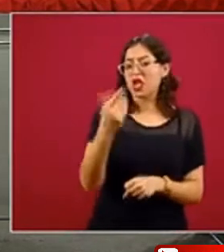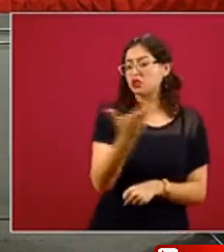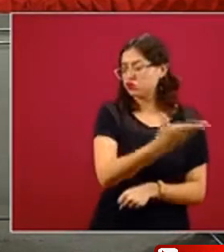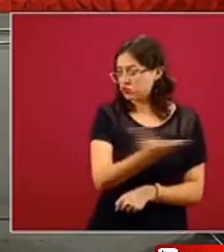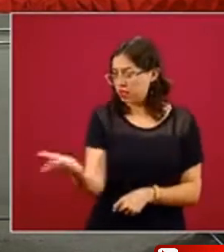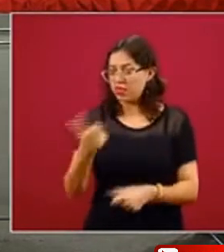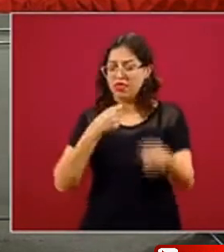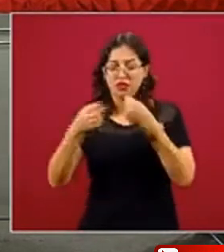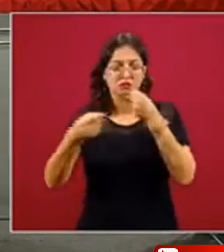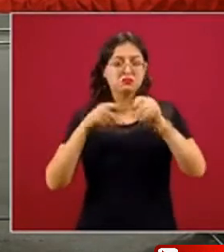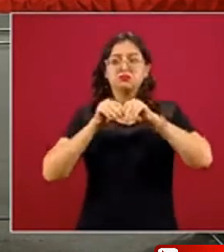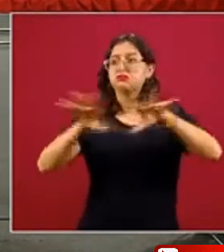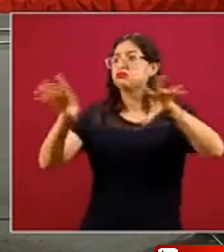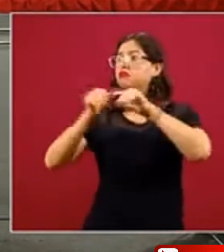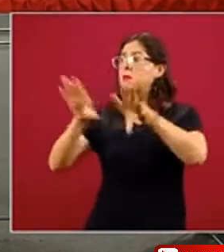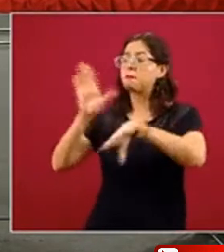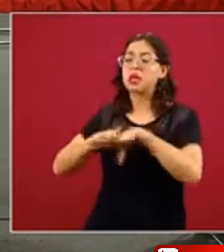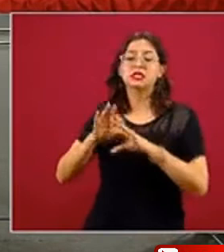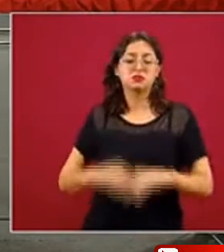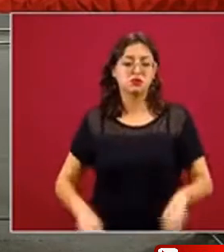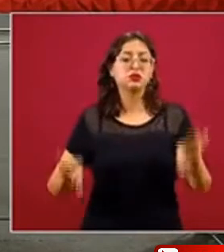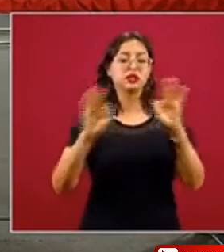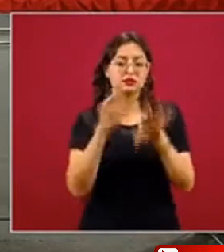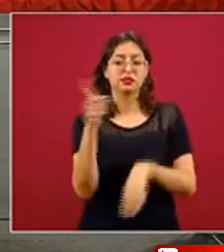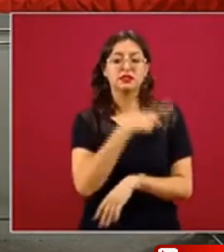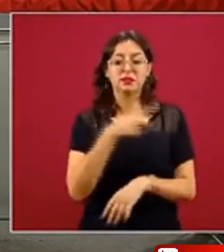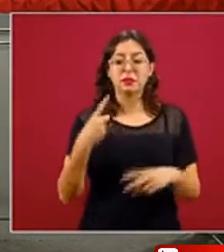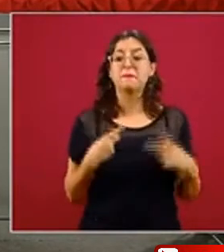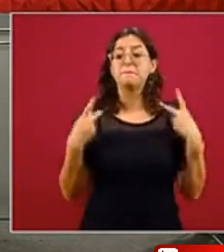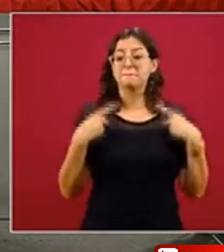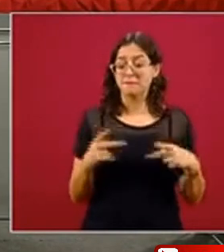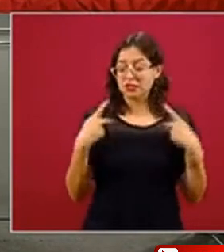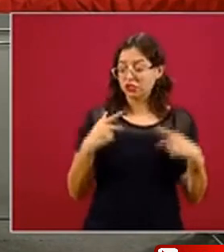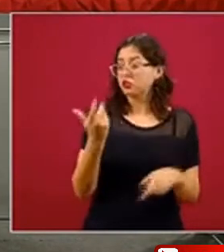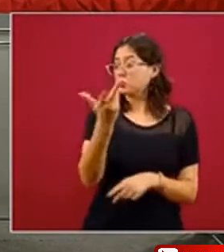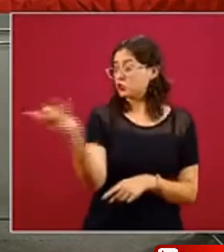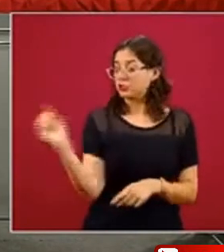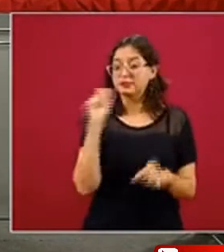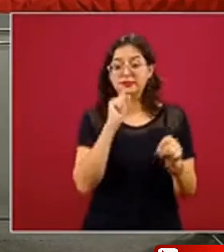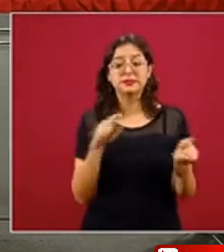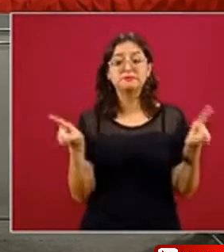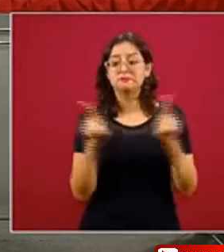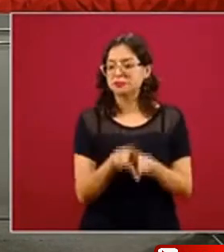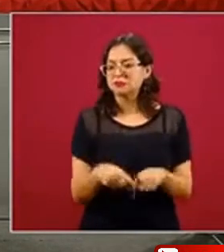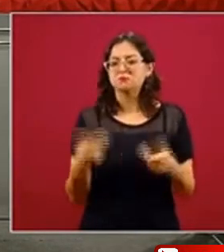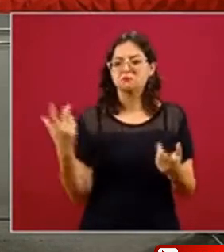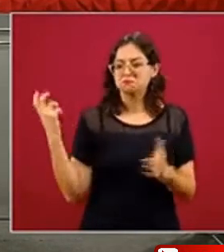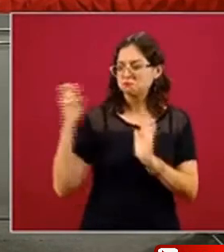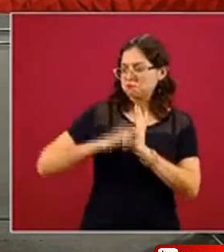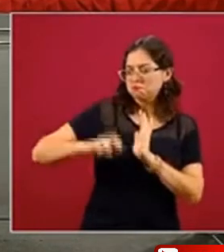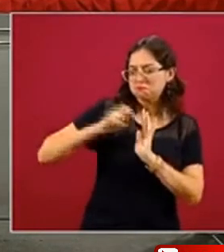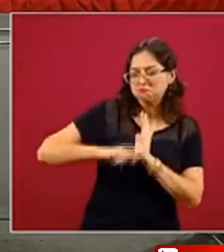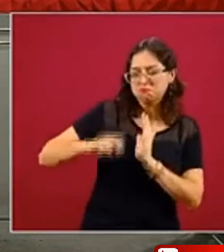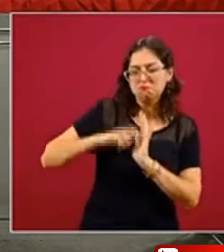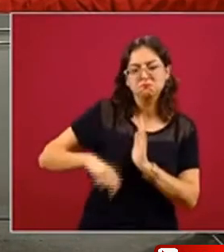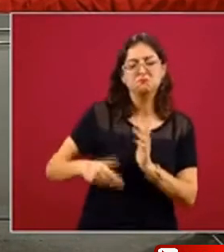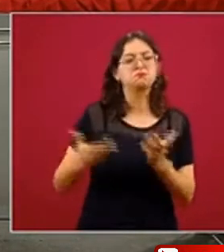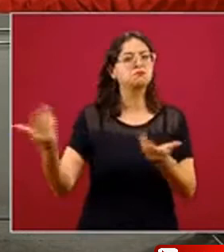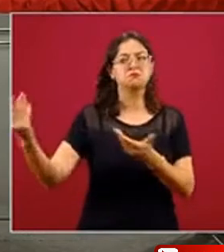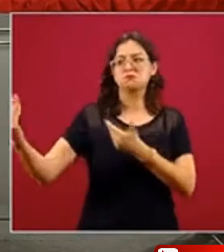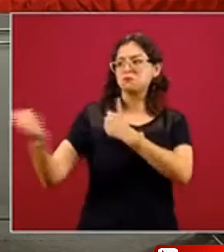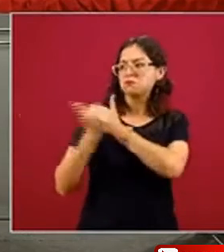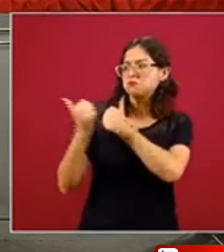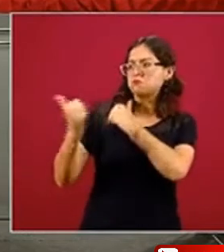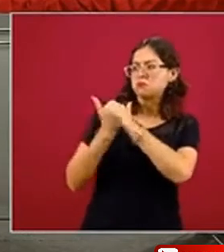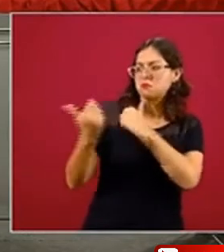comunicadores consideren relevante. La ciudadanía también, siempre estamos abiertos, nos escriben, no pocas